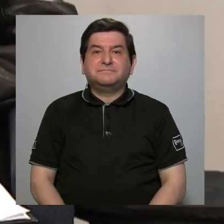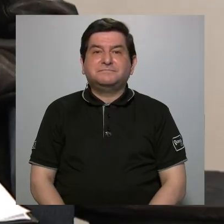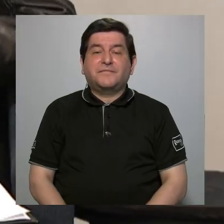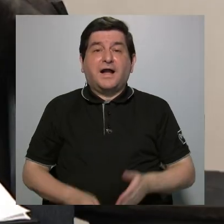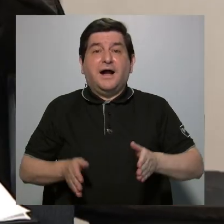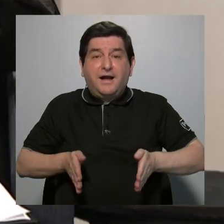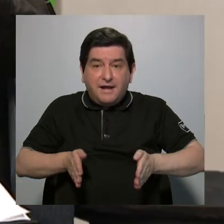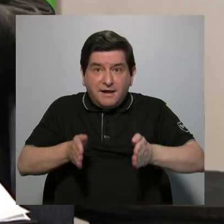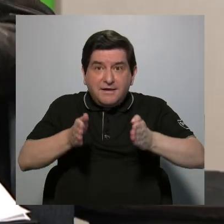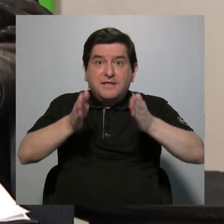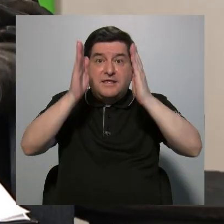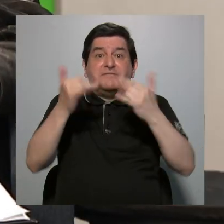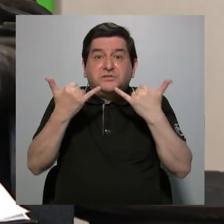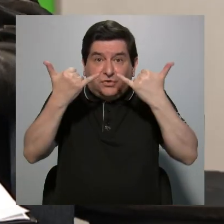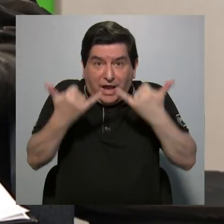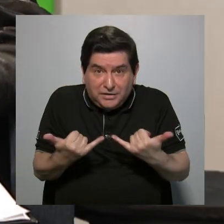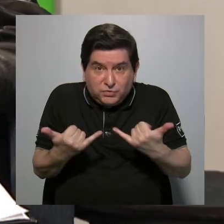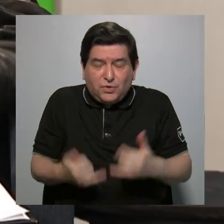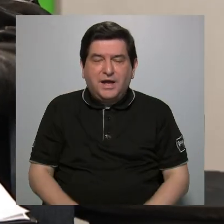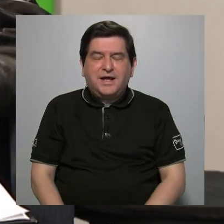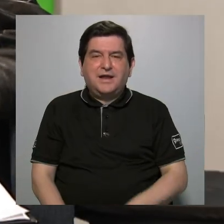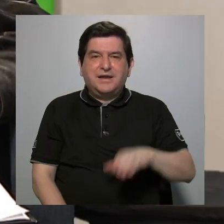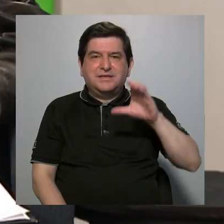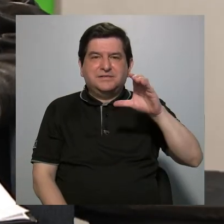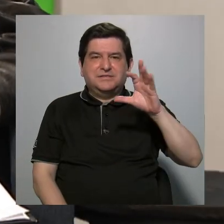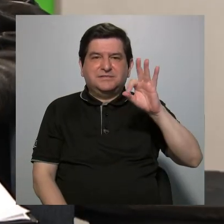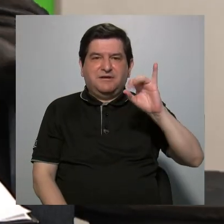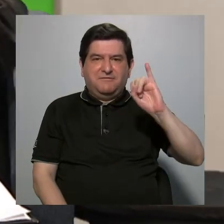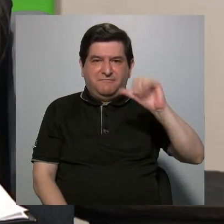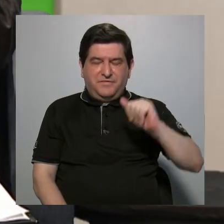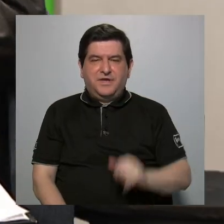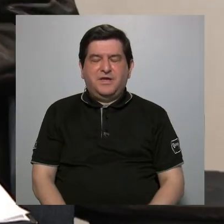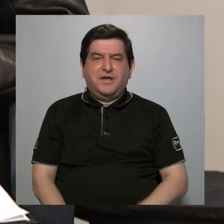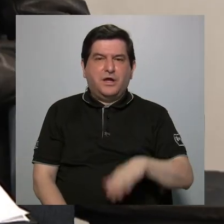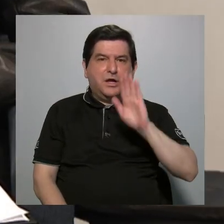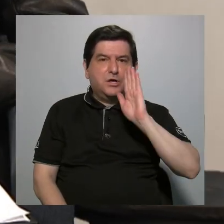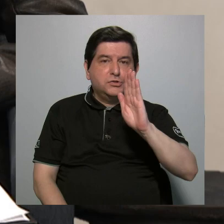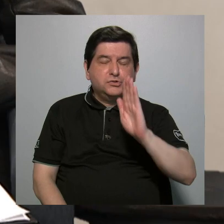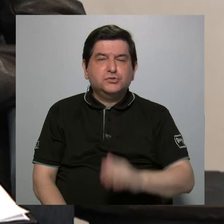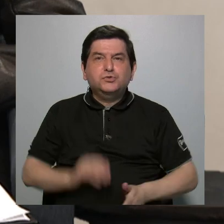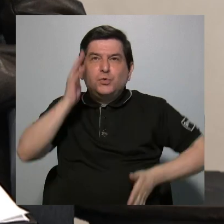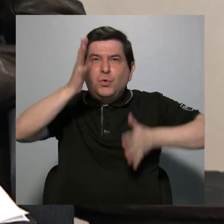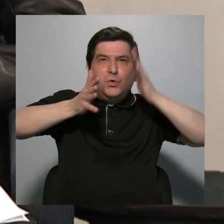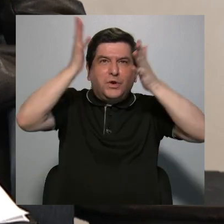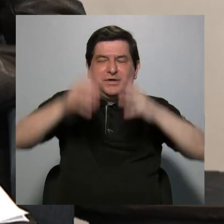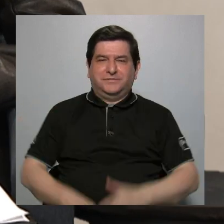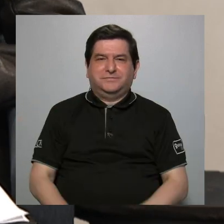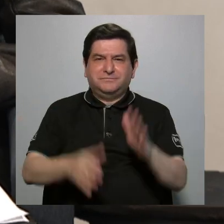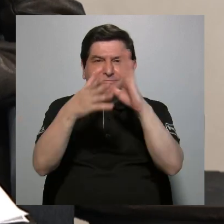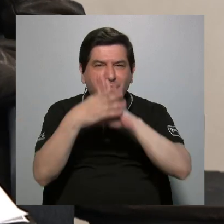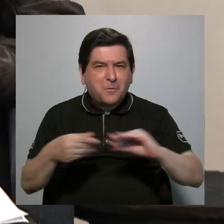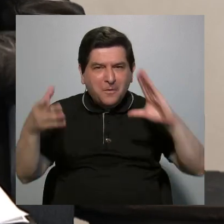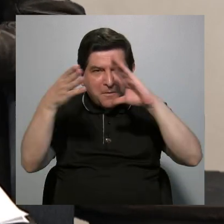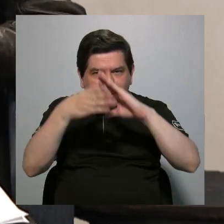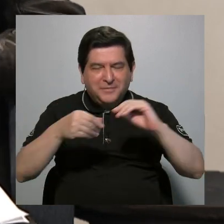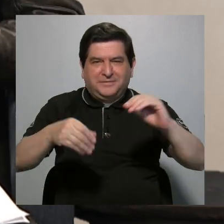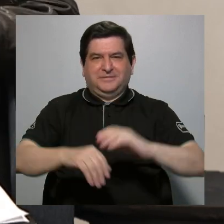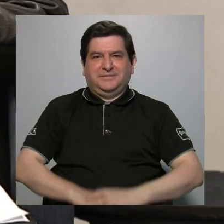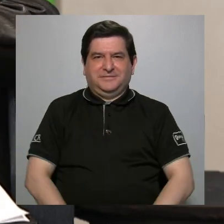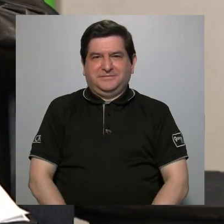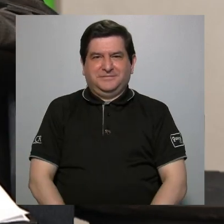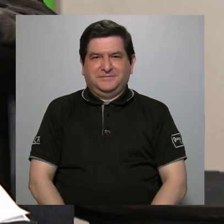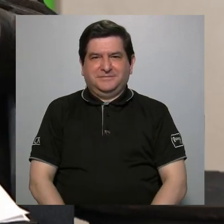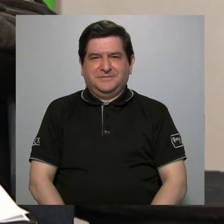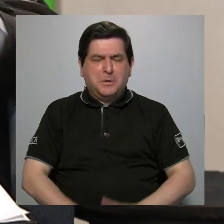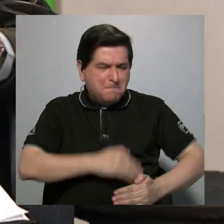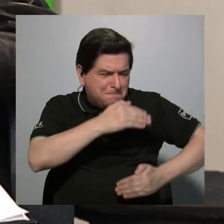decir, el edificio de hoy del CEFIA es obra suya. Coméntenos